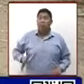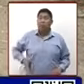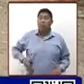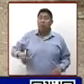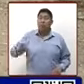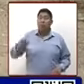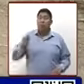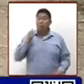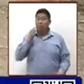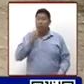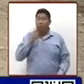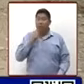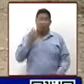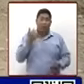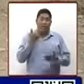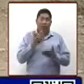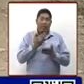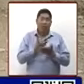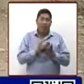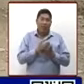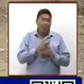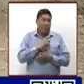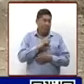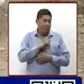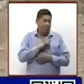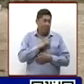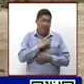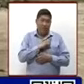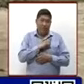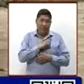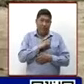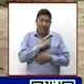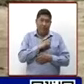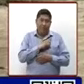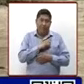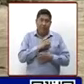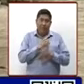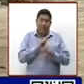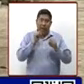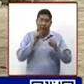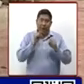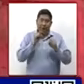Ahí está llegando la unidad de bomberos de la ciudad del Alto, unidad Versa.